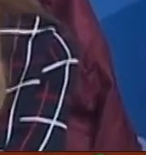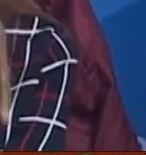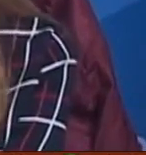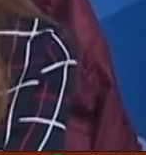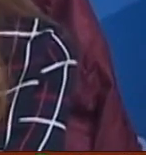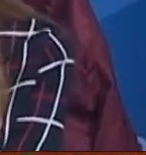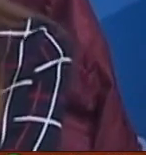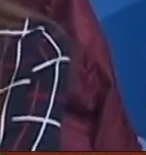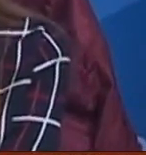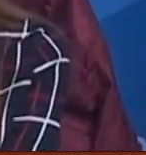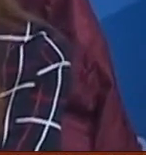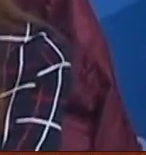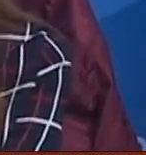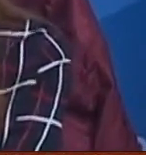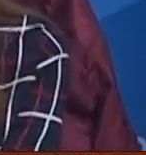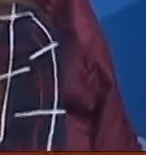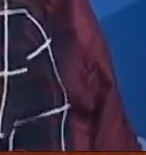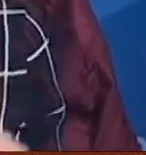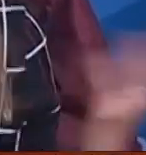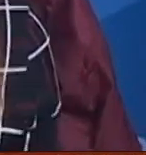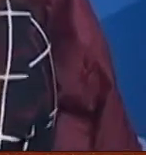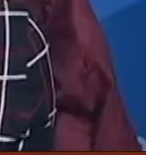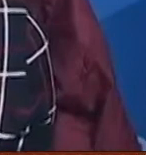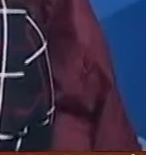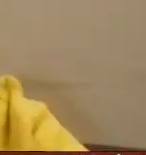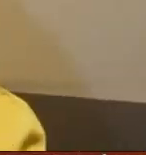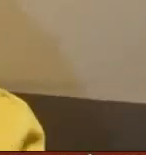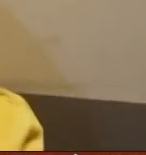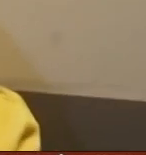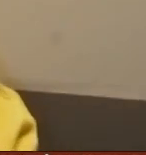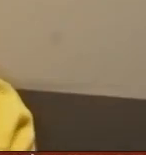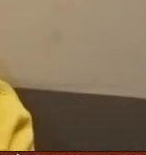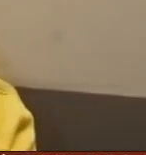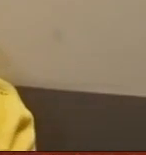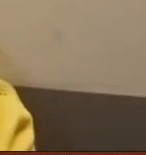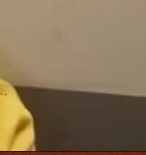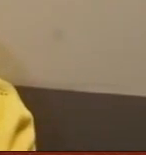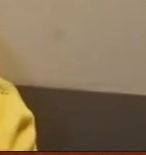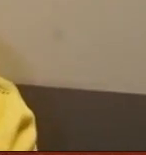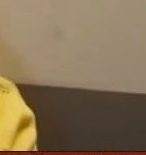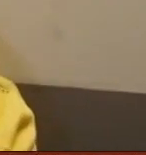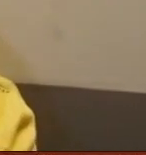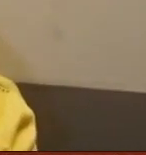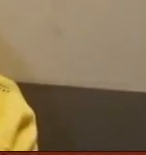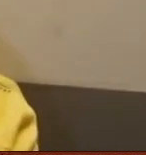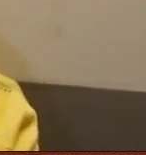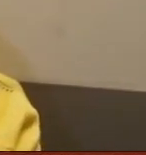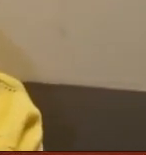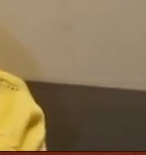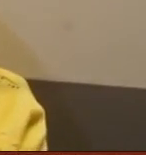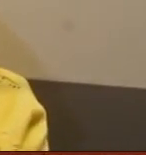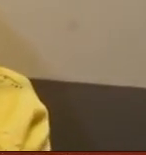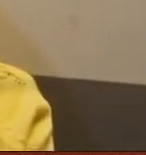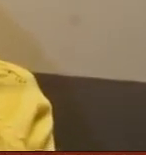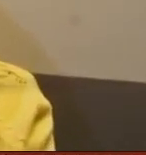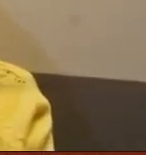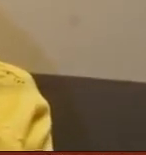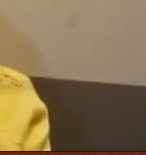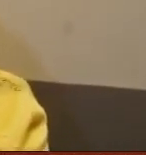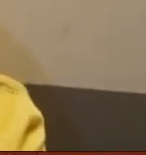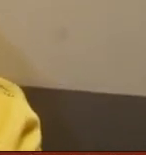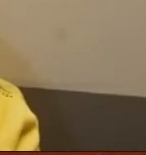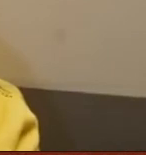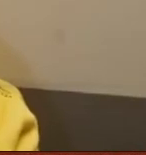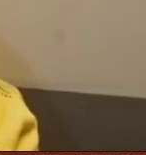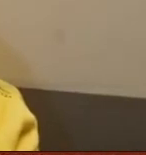especie de emblema de ese régimen, y que desde la perspectiva de la autora no sabemos, por supuesto, hasta qué